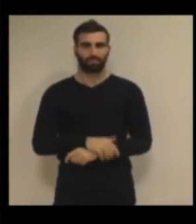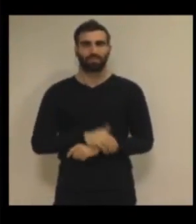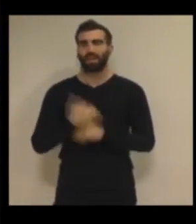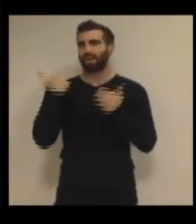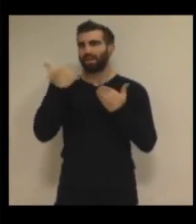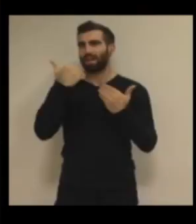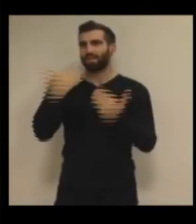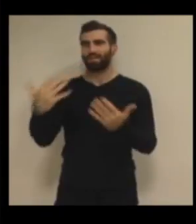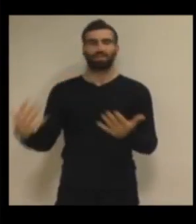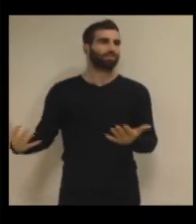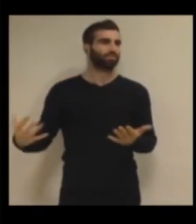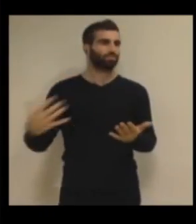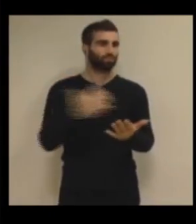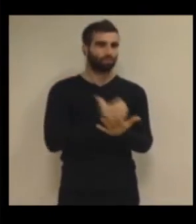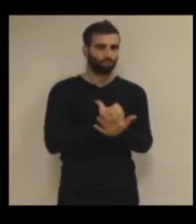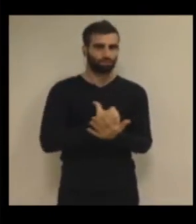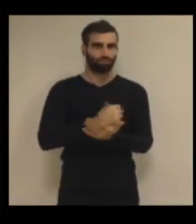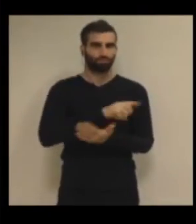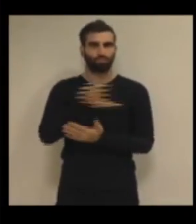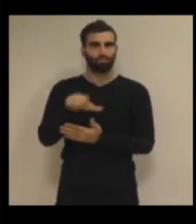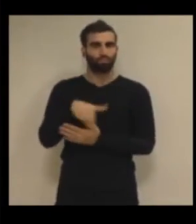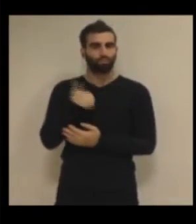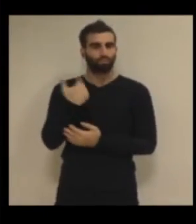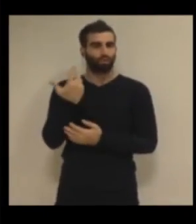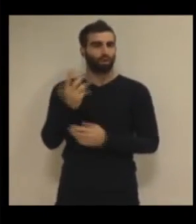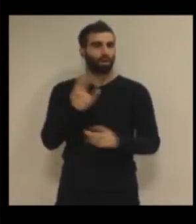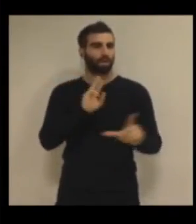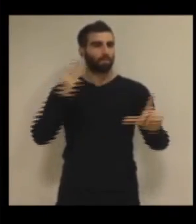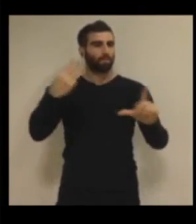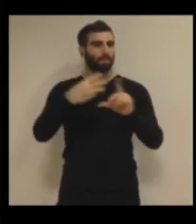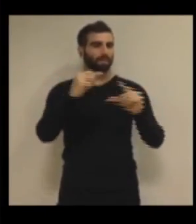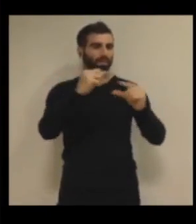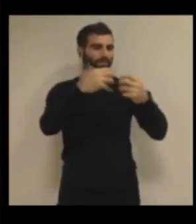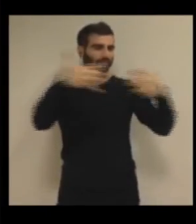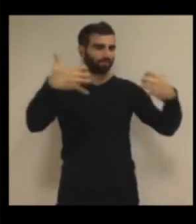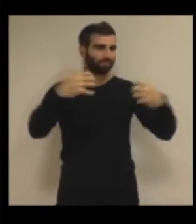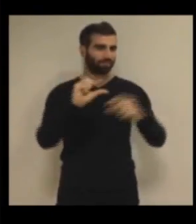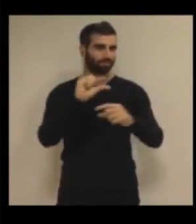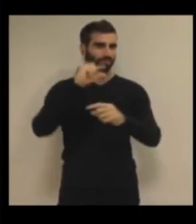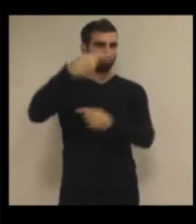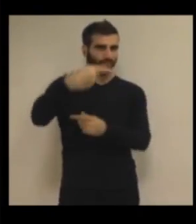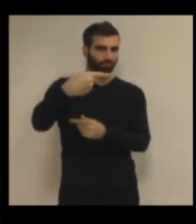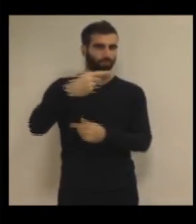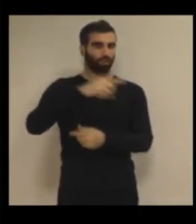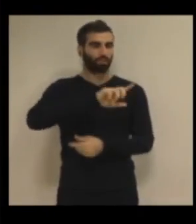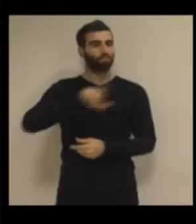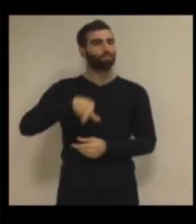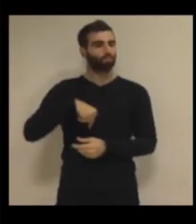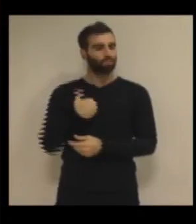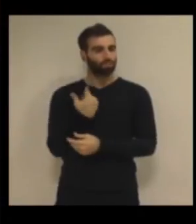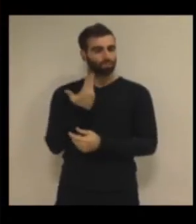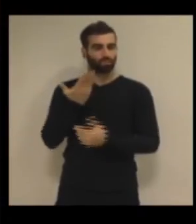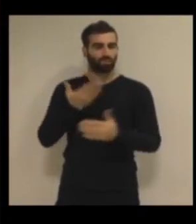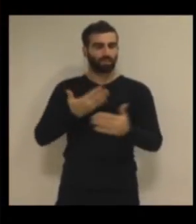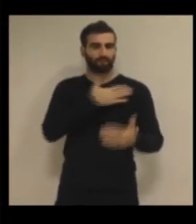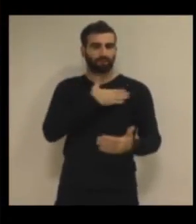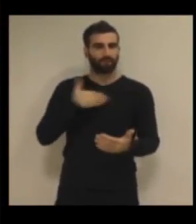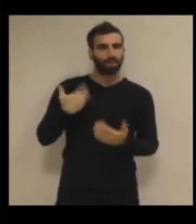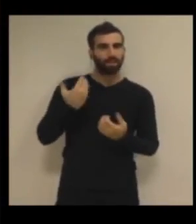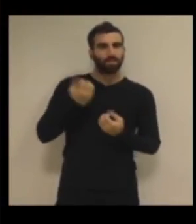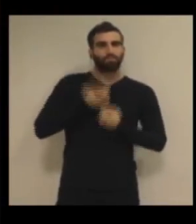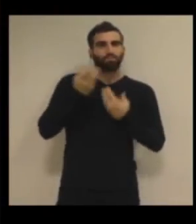que pondremos la dirección del proyecto en la página para que, por nuestra parte, iniciar la difusión en la